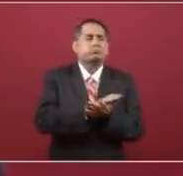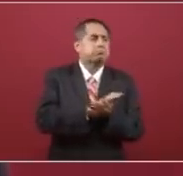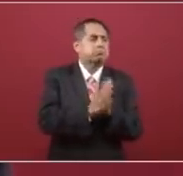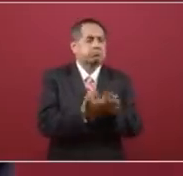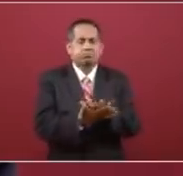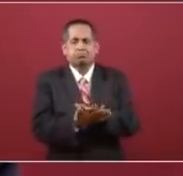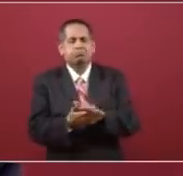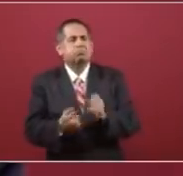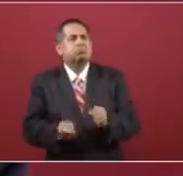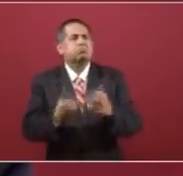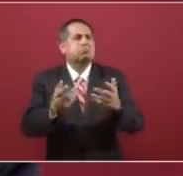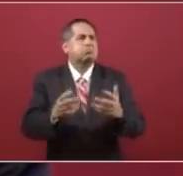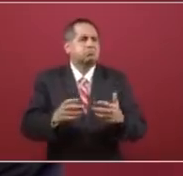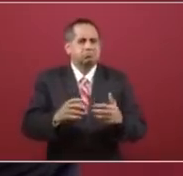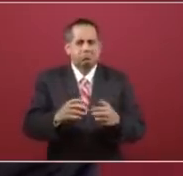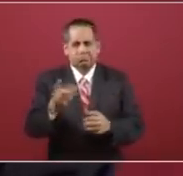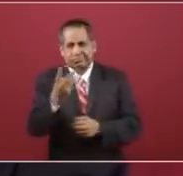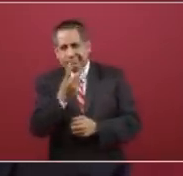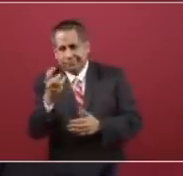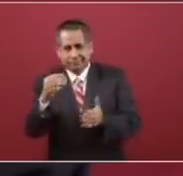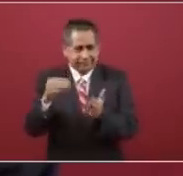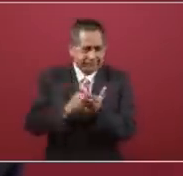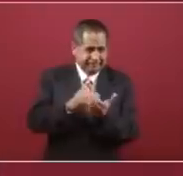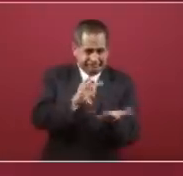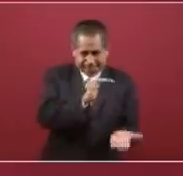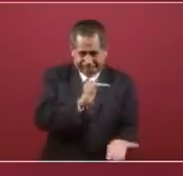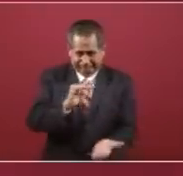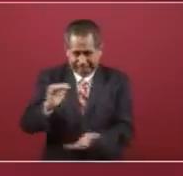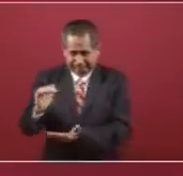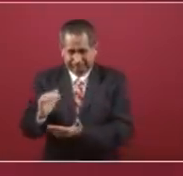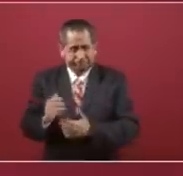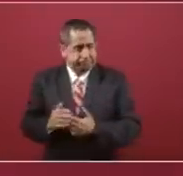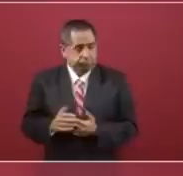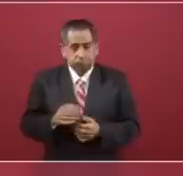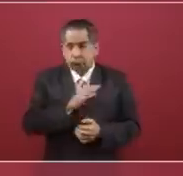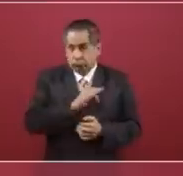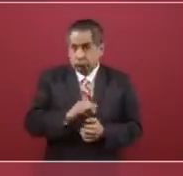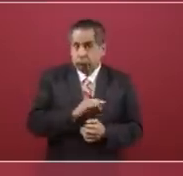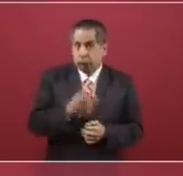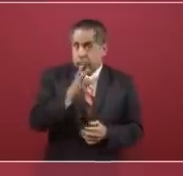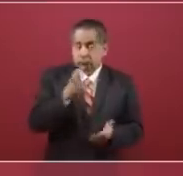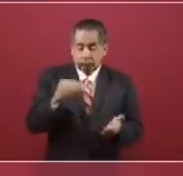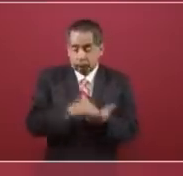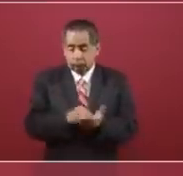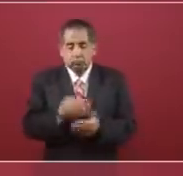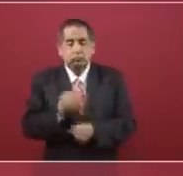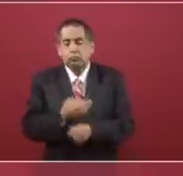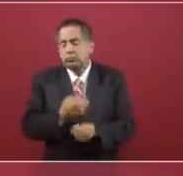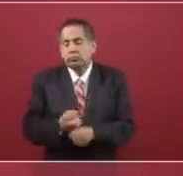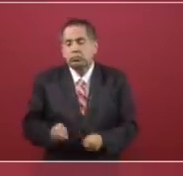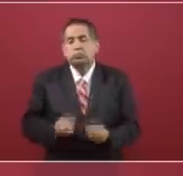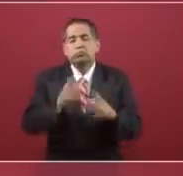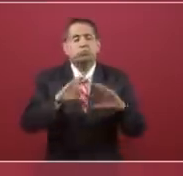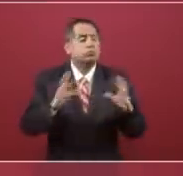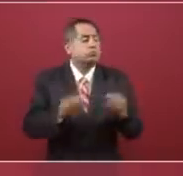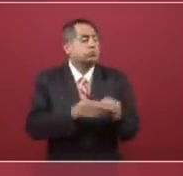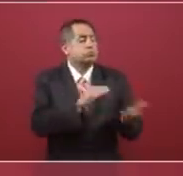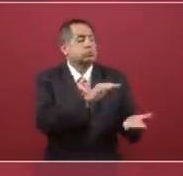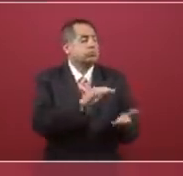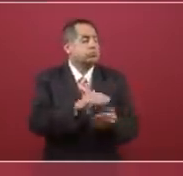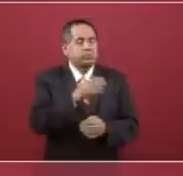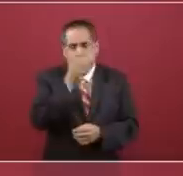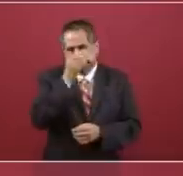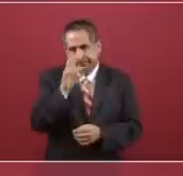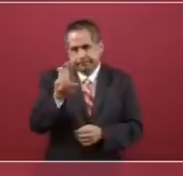procesar 300,000 barriles y está procesando el